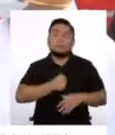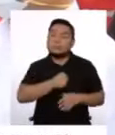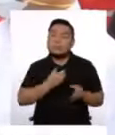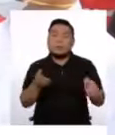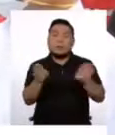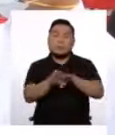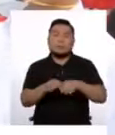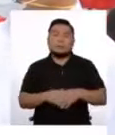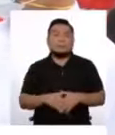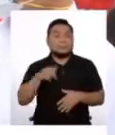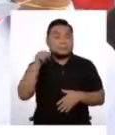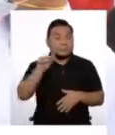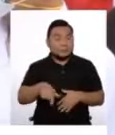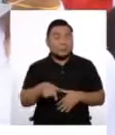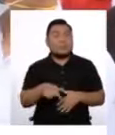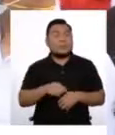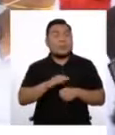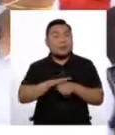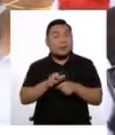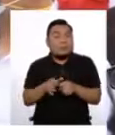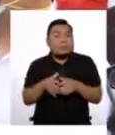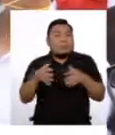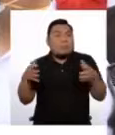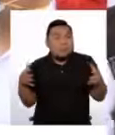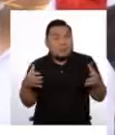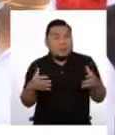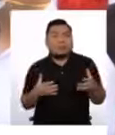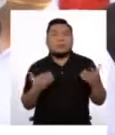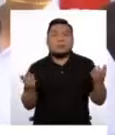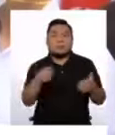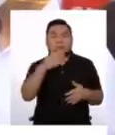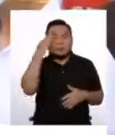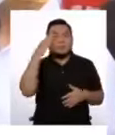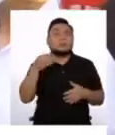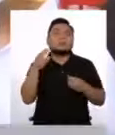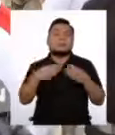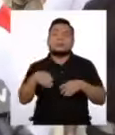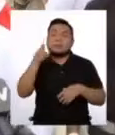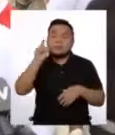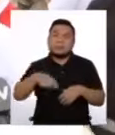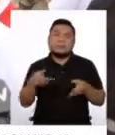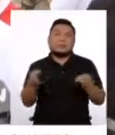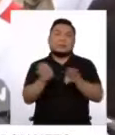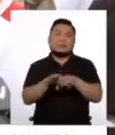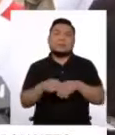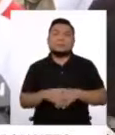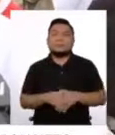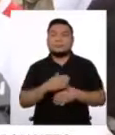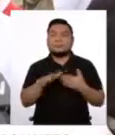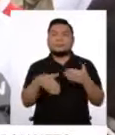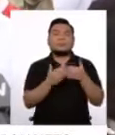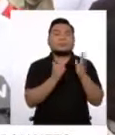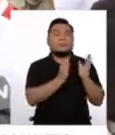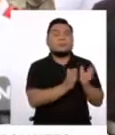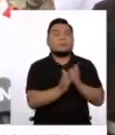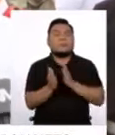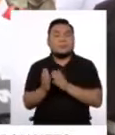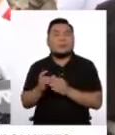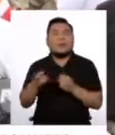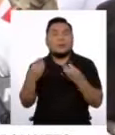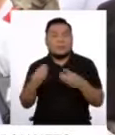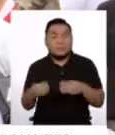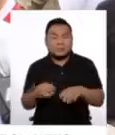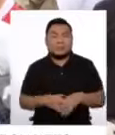nivel de contagio del mercado es alto, como ustedes saben, el mercado se tiene que cerrar. El reordenamiento de los mercados,